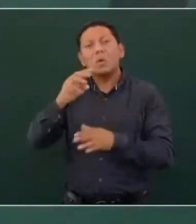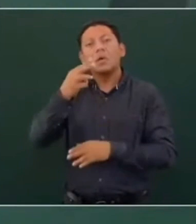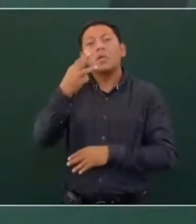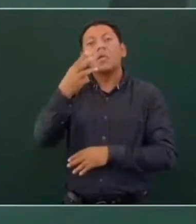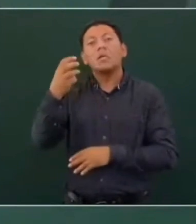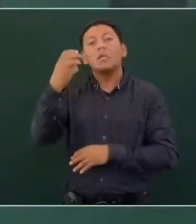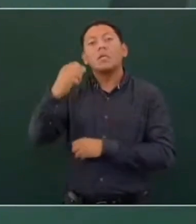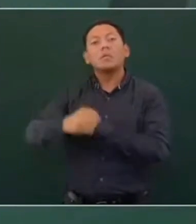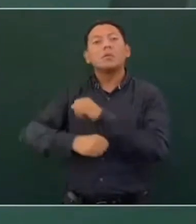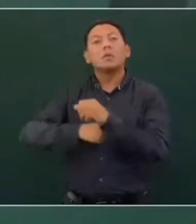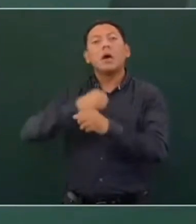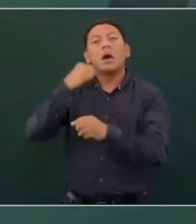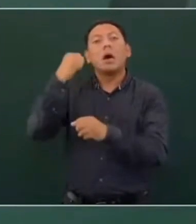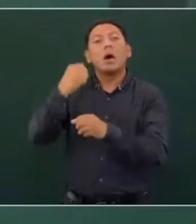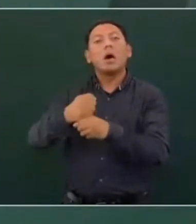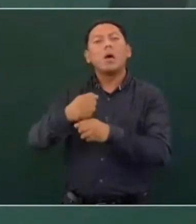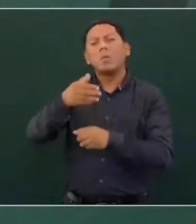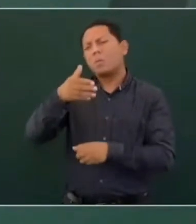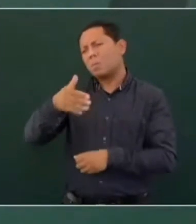Ya